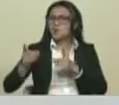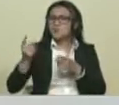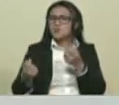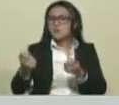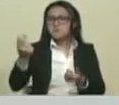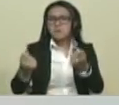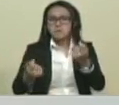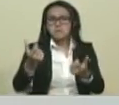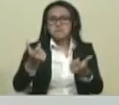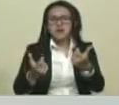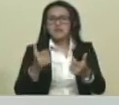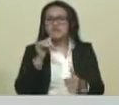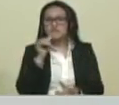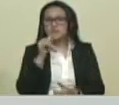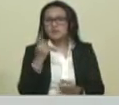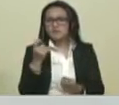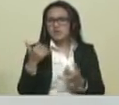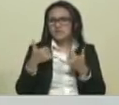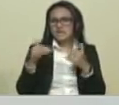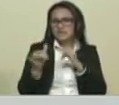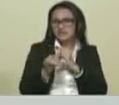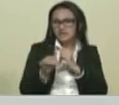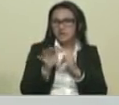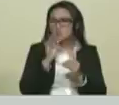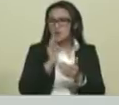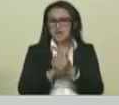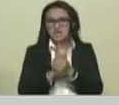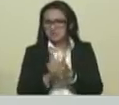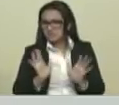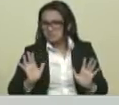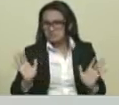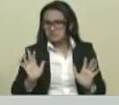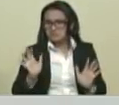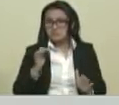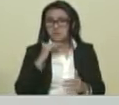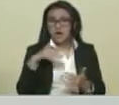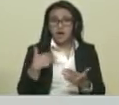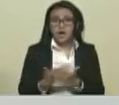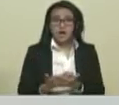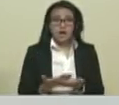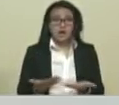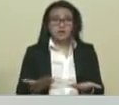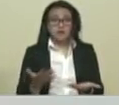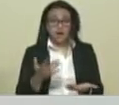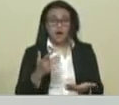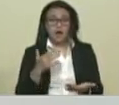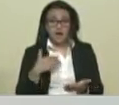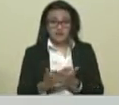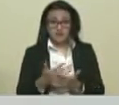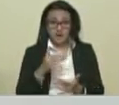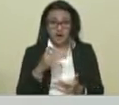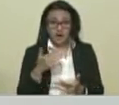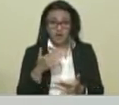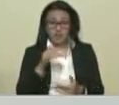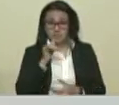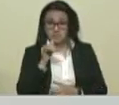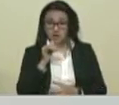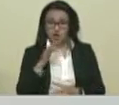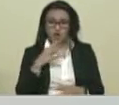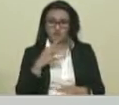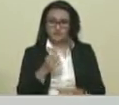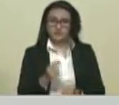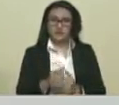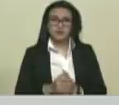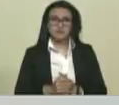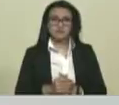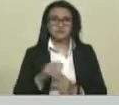falta de conectividad, no tenemos el registro, pero te puedo decir que es absolutamente confiable. Recordemos que